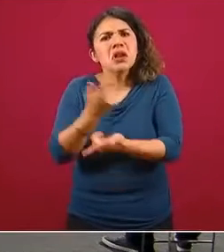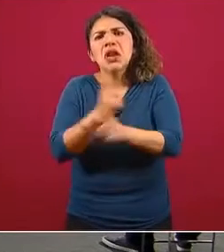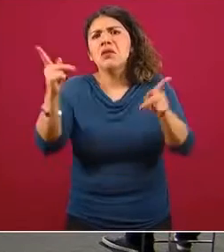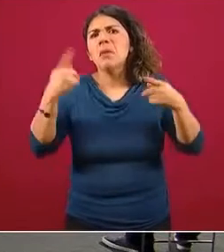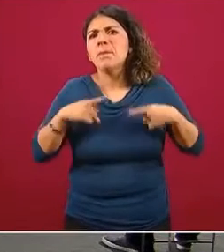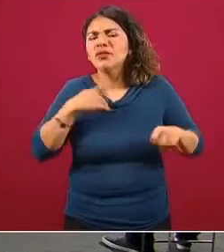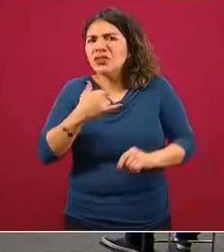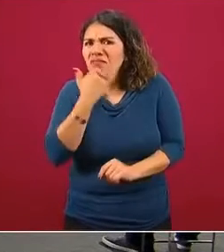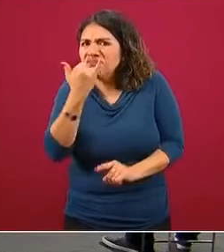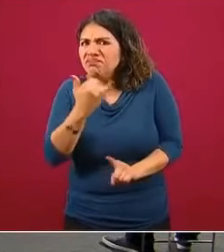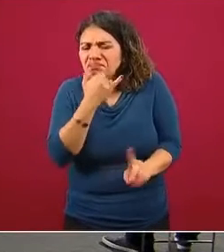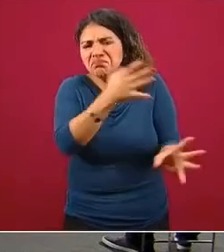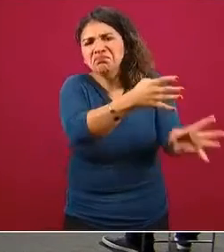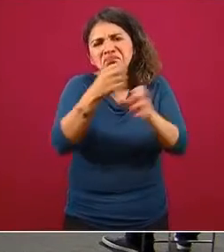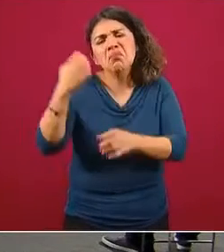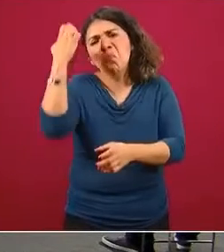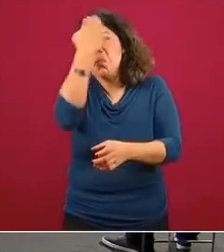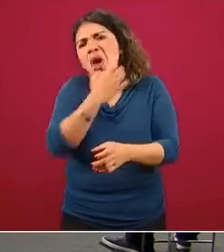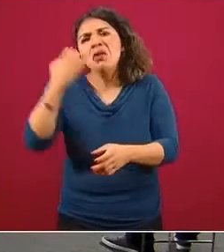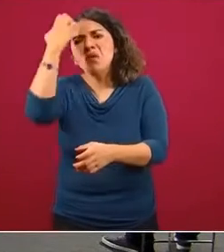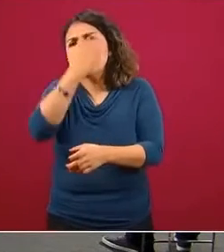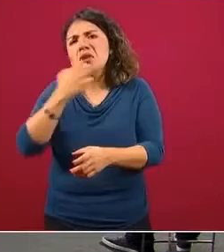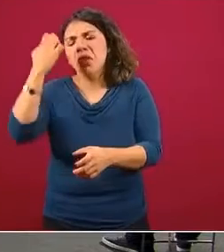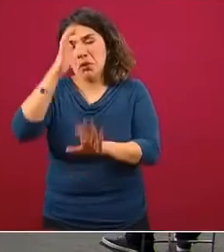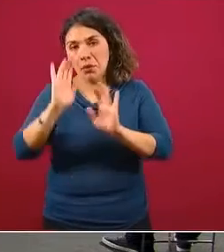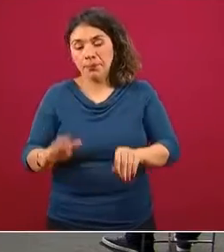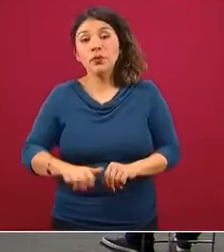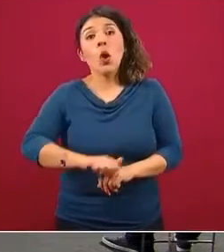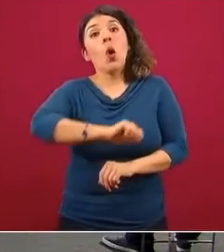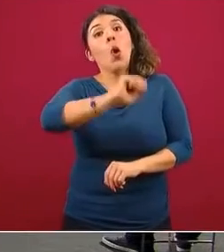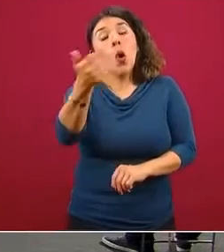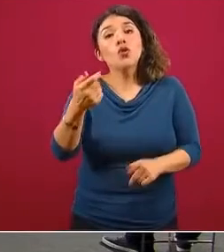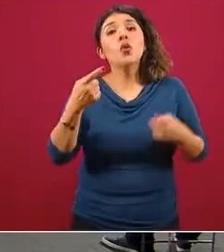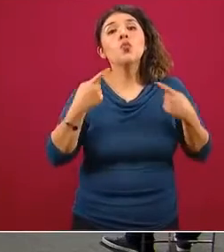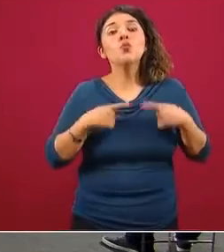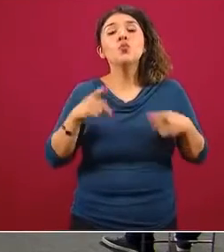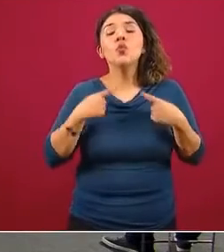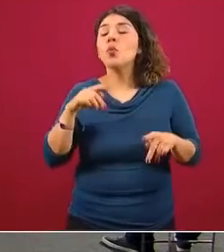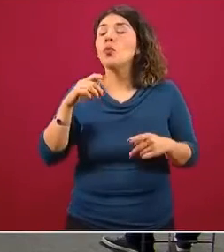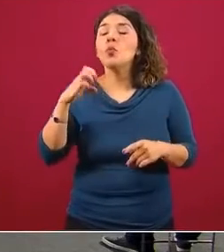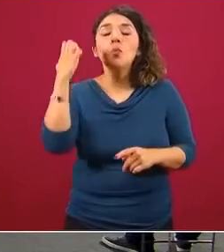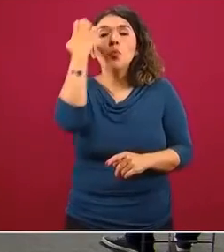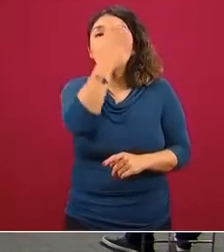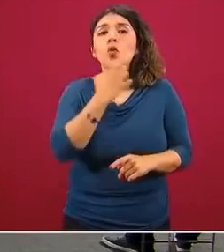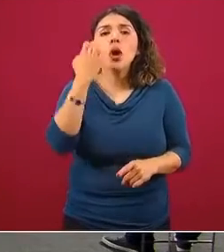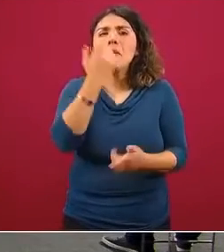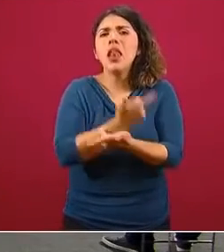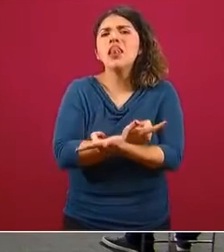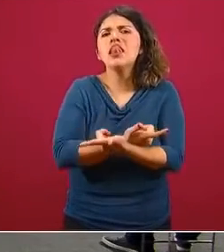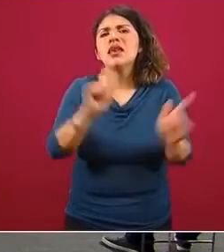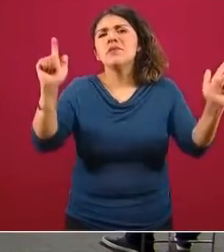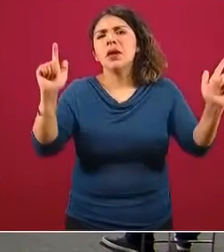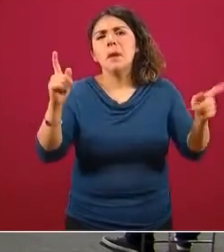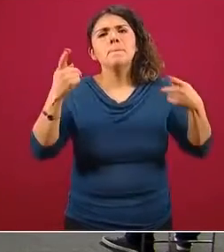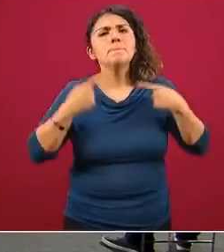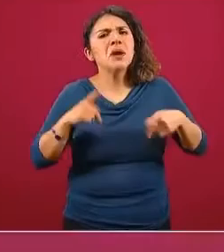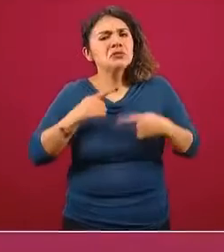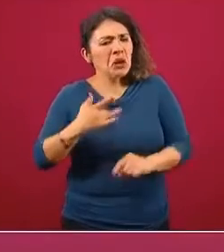que tengan síntomas. Y luego tenemos pruebas públicas abiertas, incluyendo